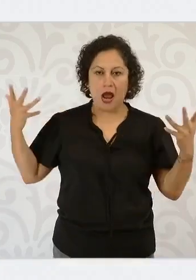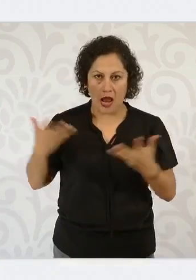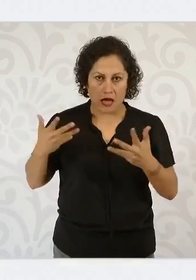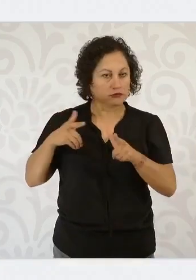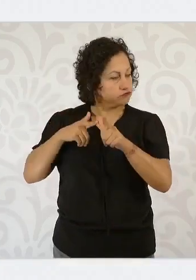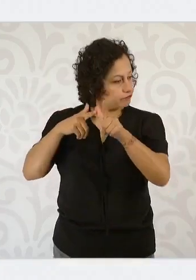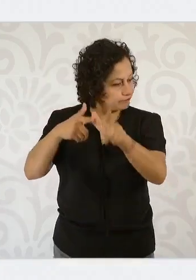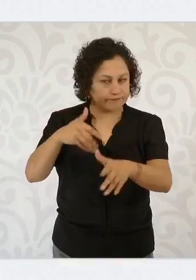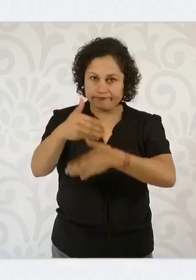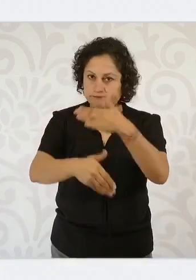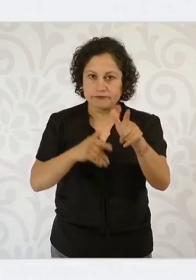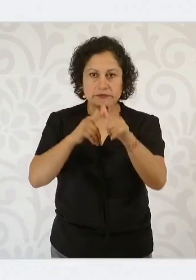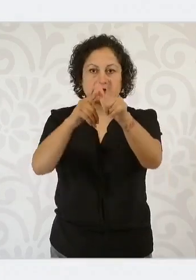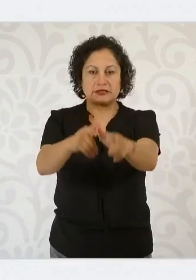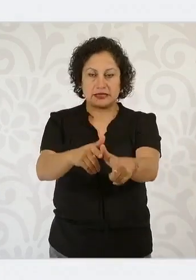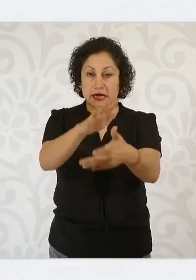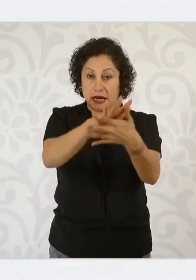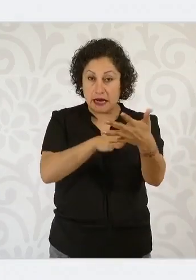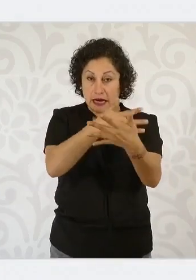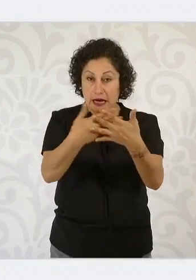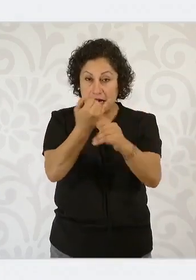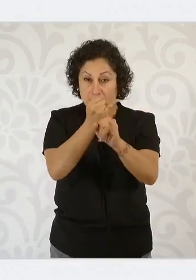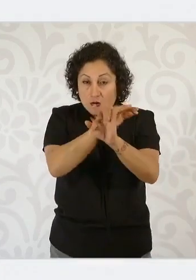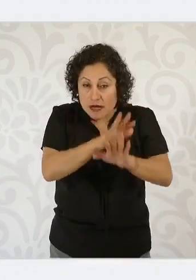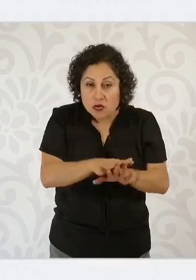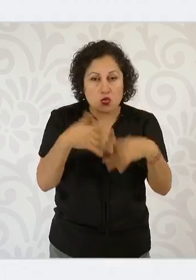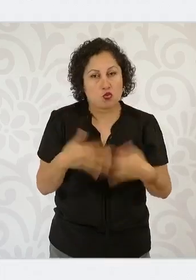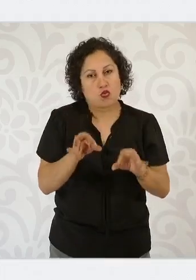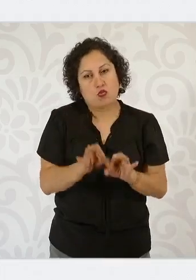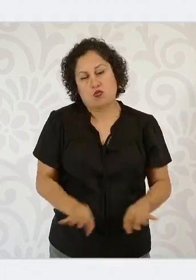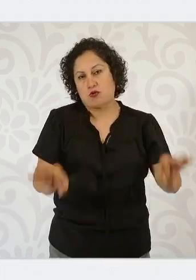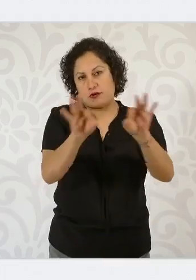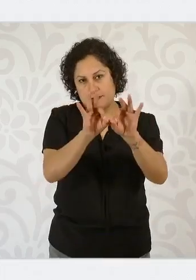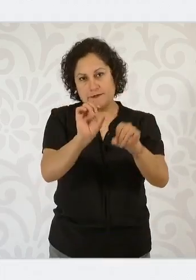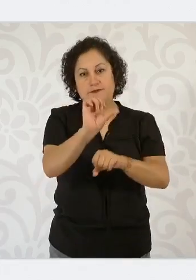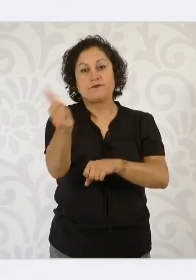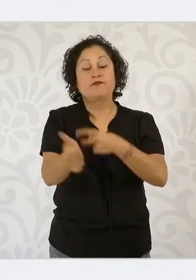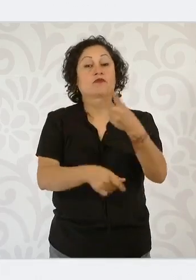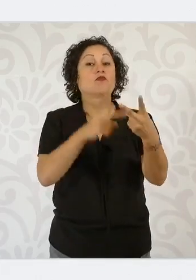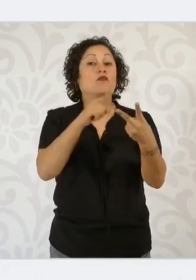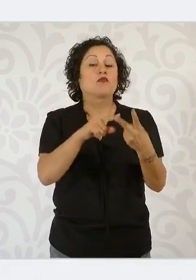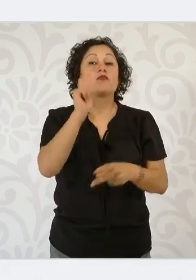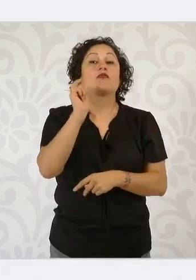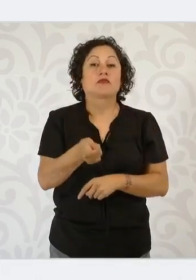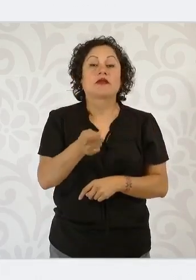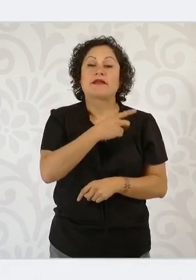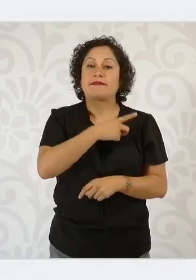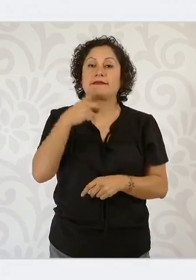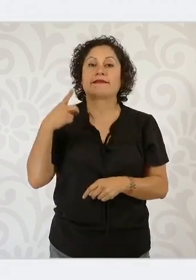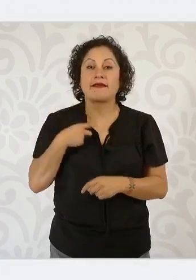sigue con eso. Entonces bases de datos es algo muy importante. La otra parte muy importante es el análisis de